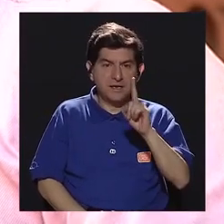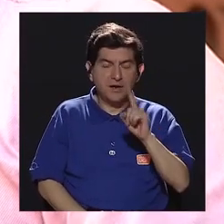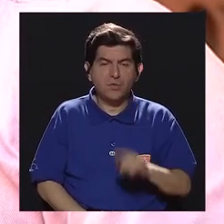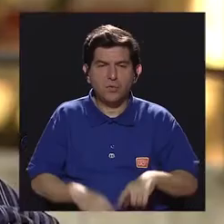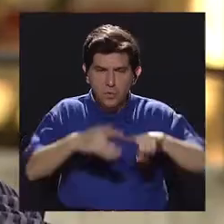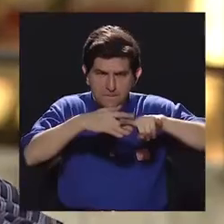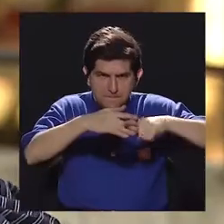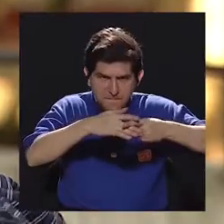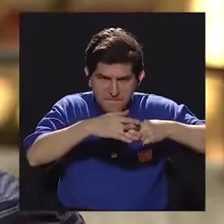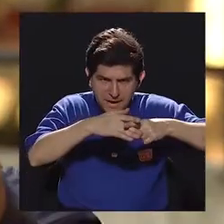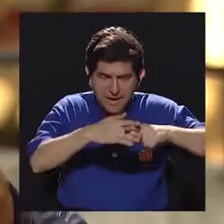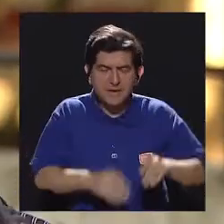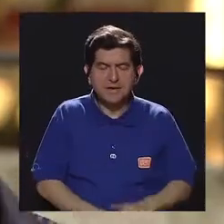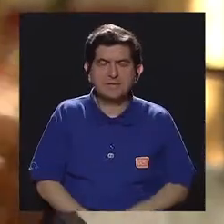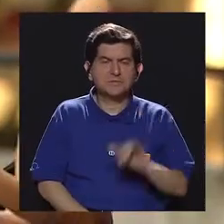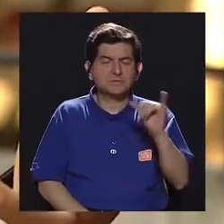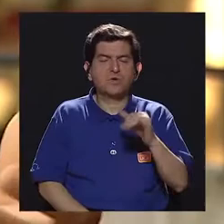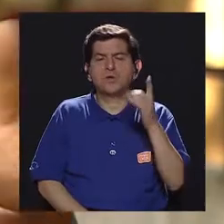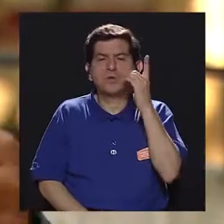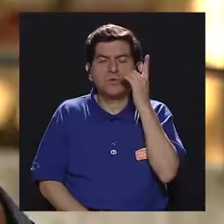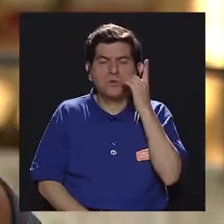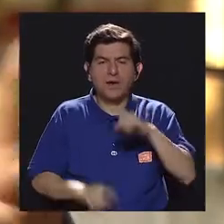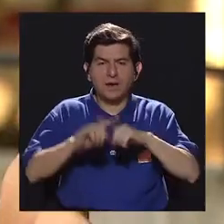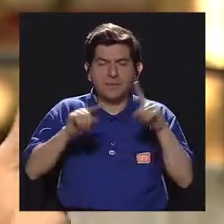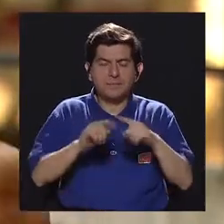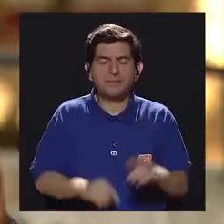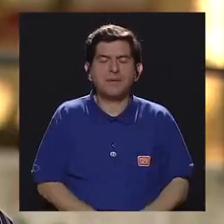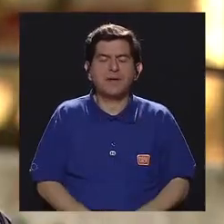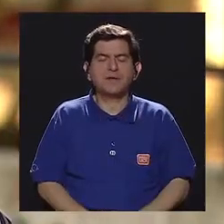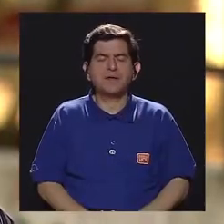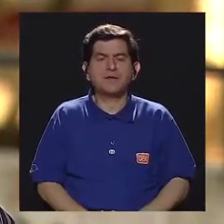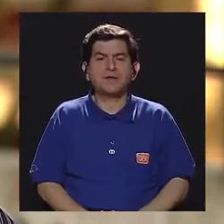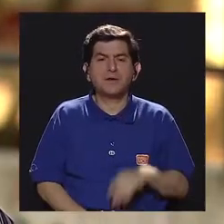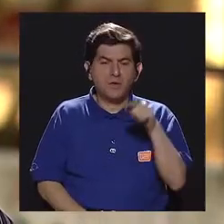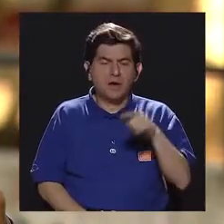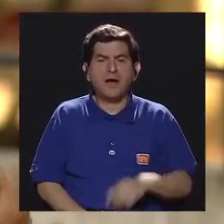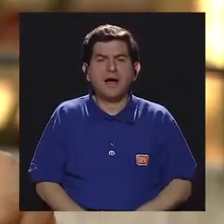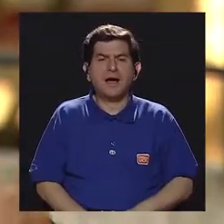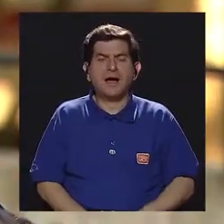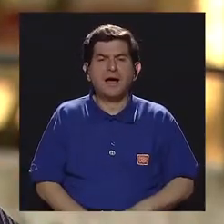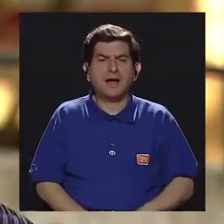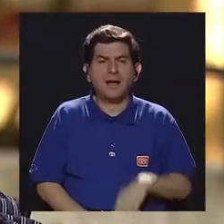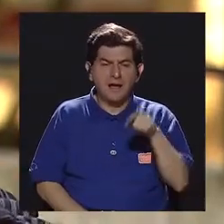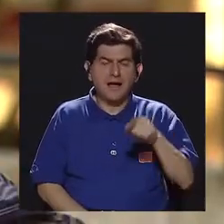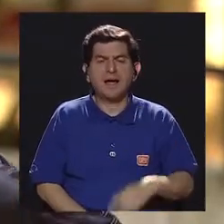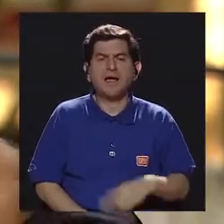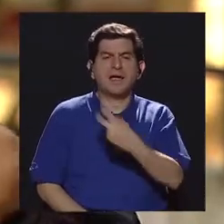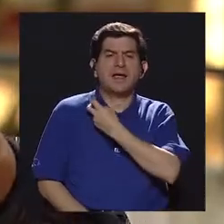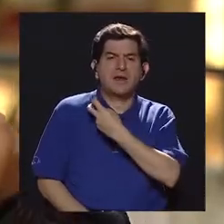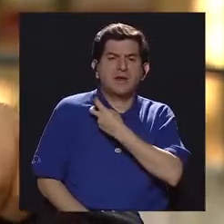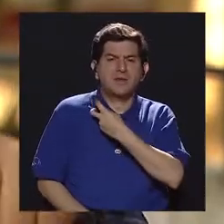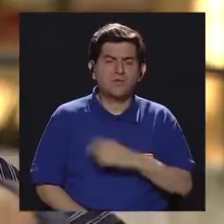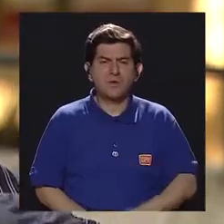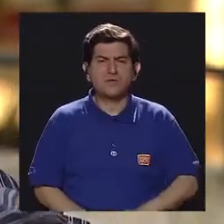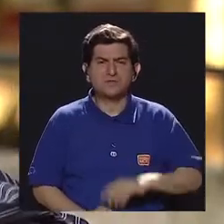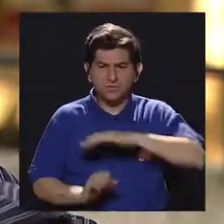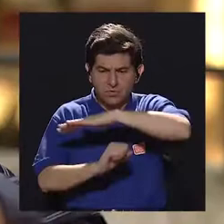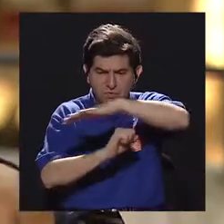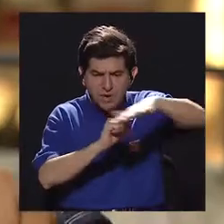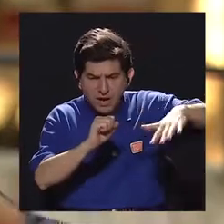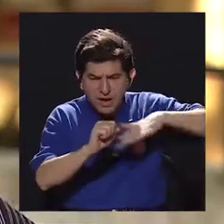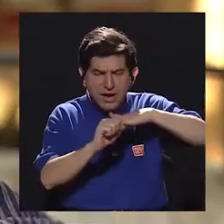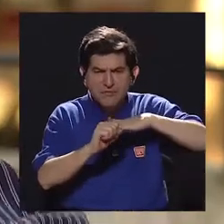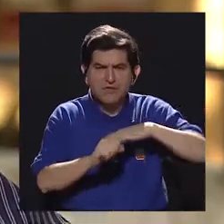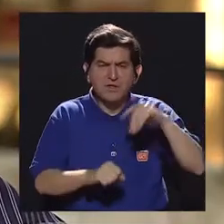un aparato, con una pieza de mano, como la que usa el odontólogo, pero de baja velocidad y alto torque, se remueve el hueso alrededor de la